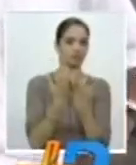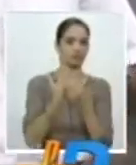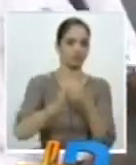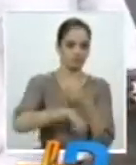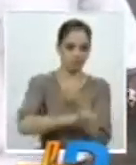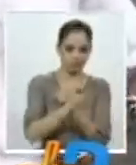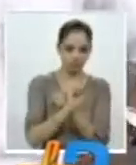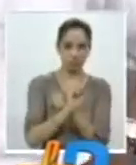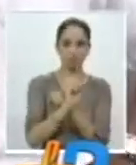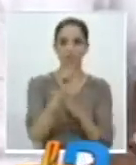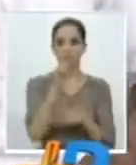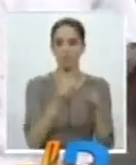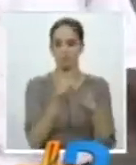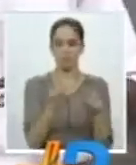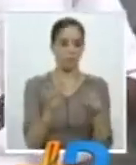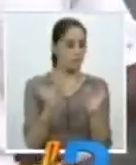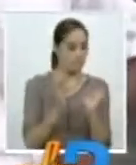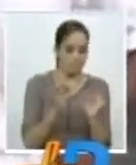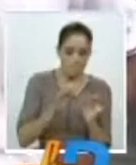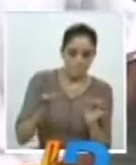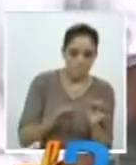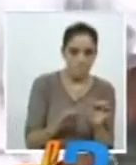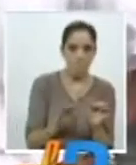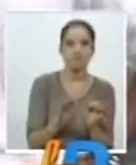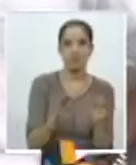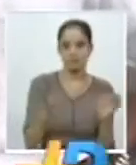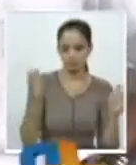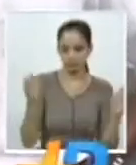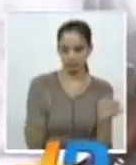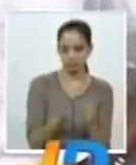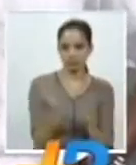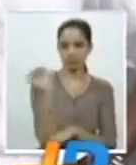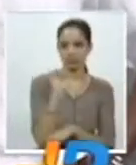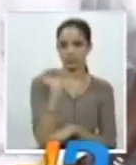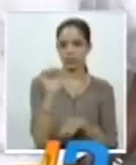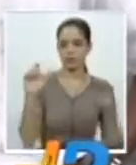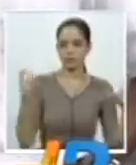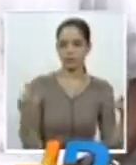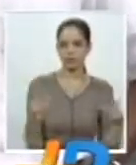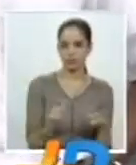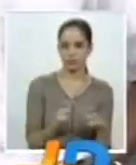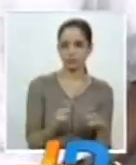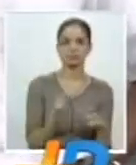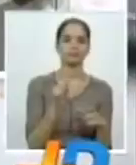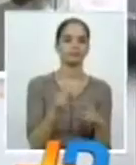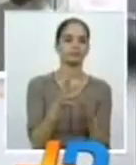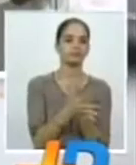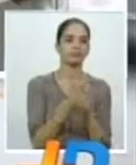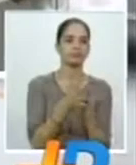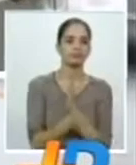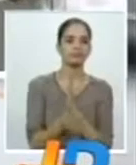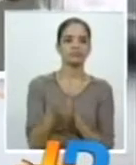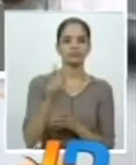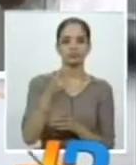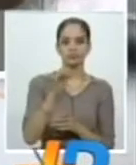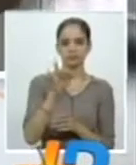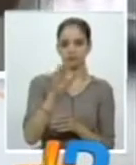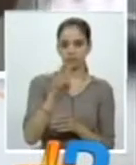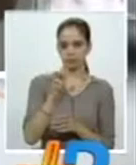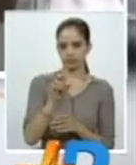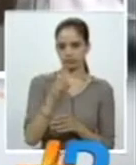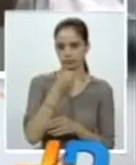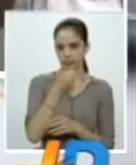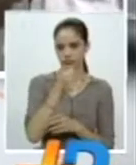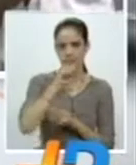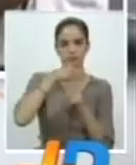personas eviten viajar, pues disminuya el número de conductores en las vías. Información desde el puente de Paso del Comercio, Gustavo Andrés González, Noticiero